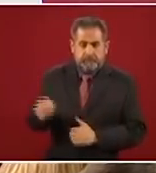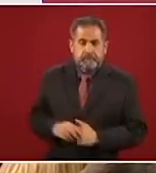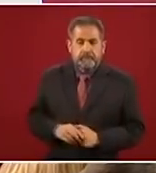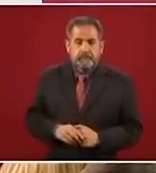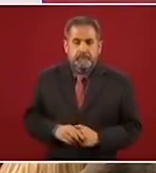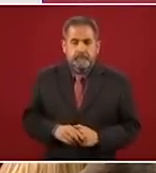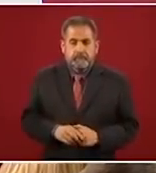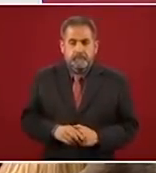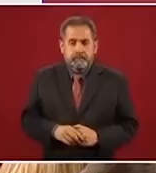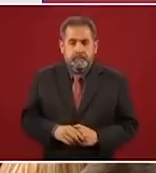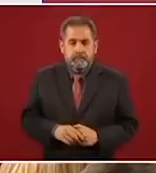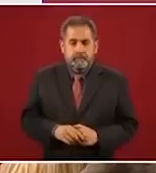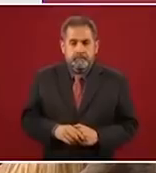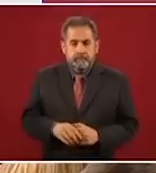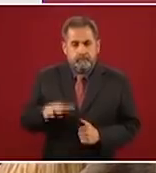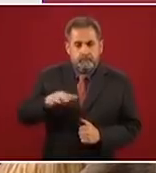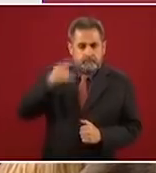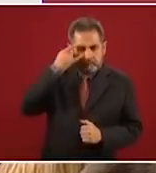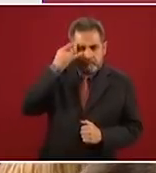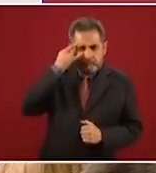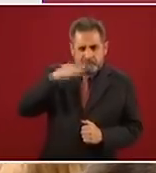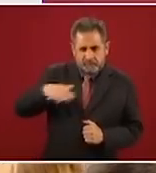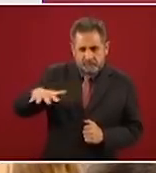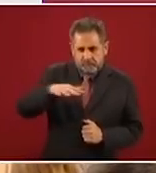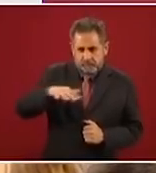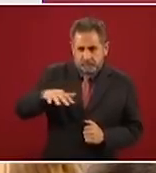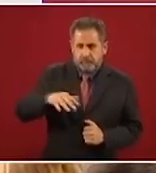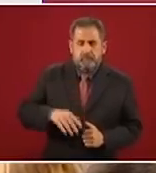que es todo Campeche,